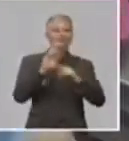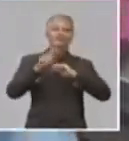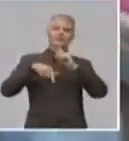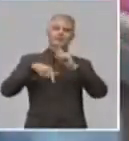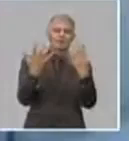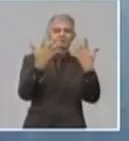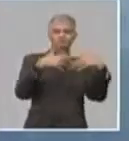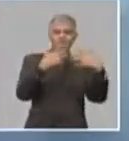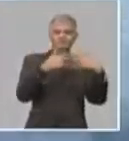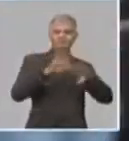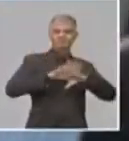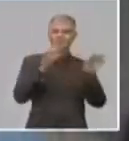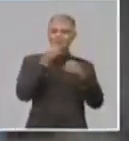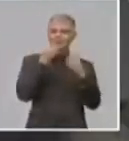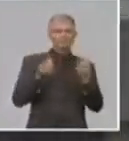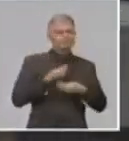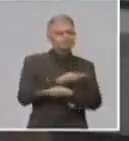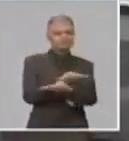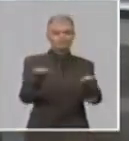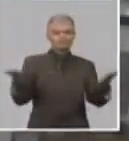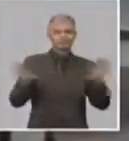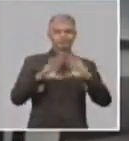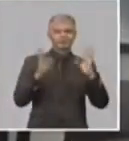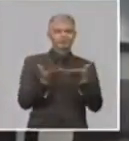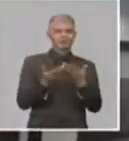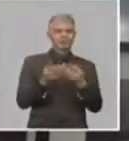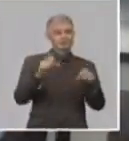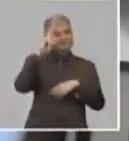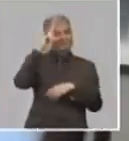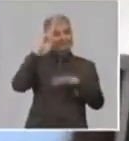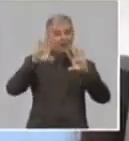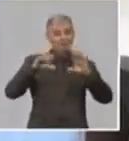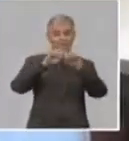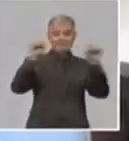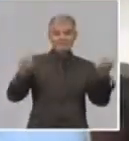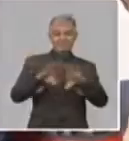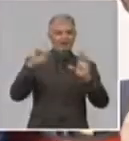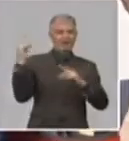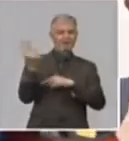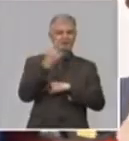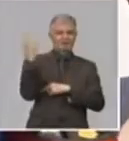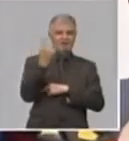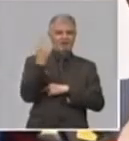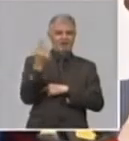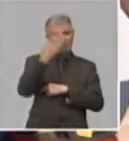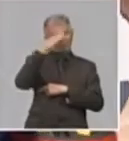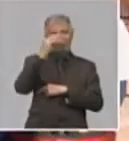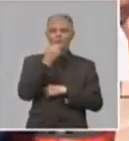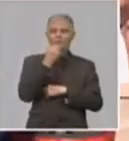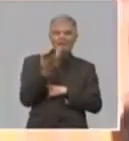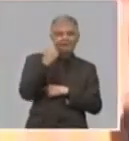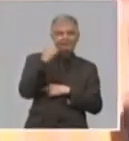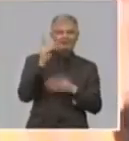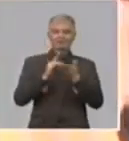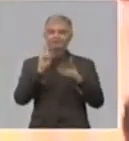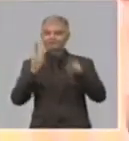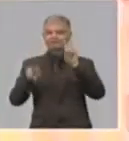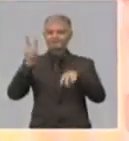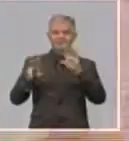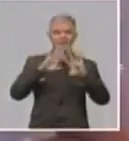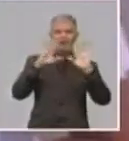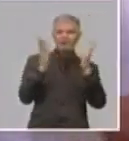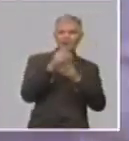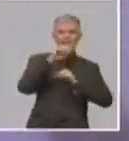producción y que puedan suministrarse al Sistema Nacional de Salud. Así, el país estará preparado para la pesquisa masiva de la población y